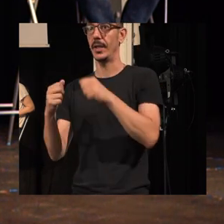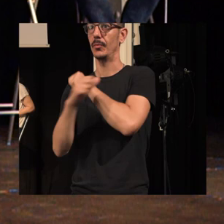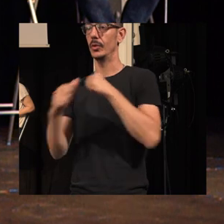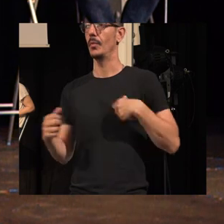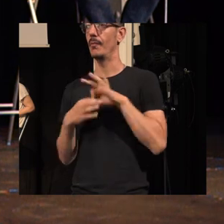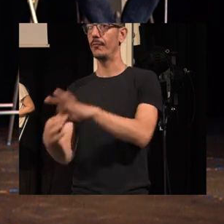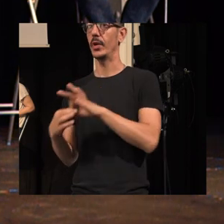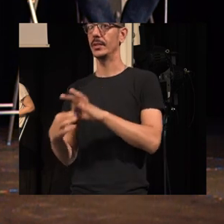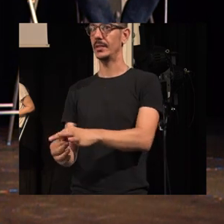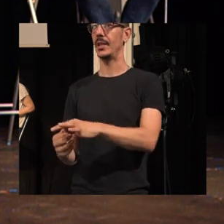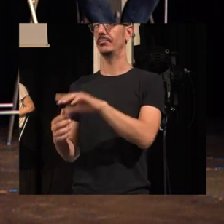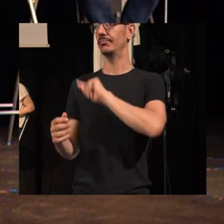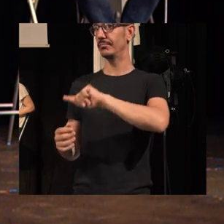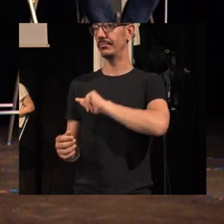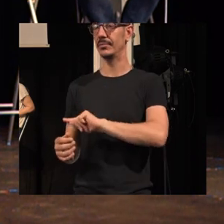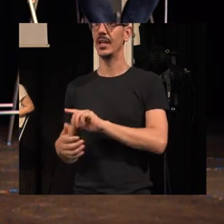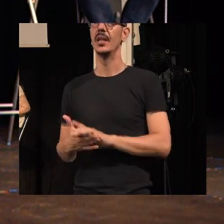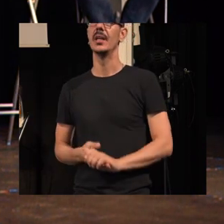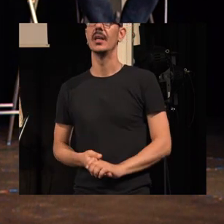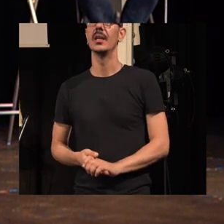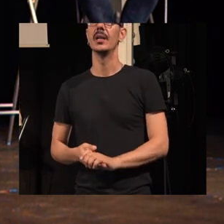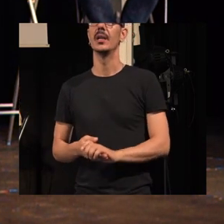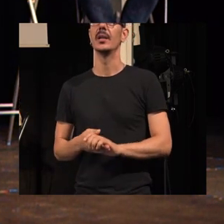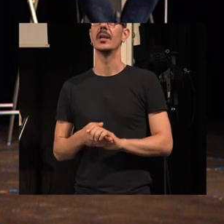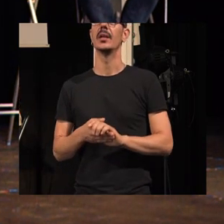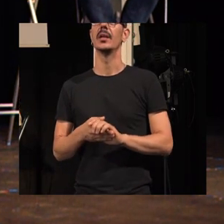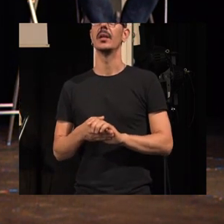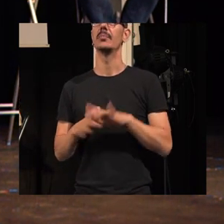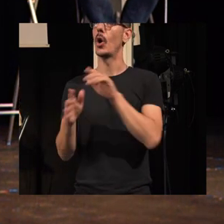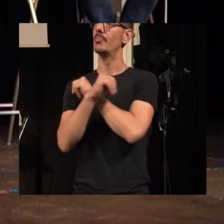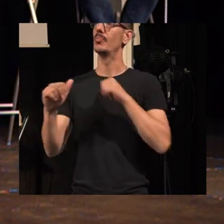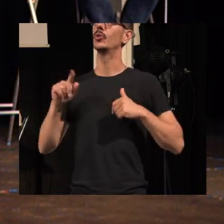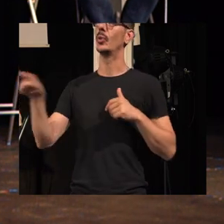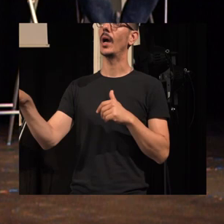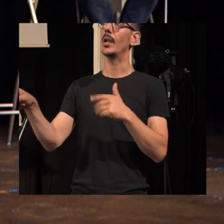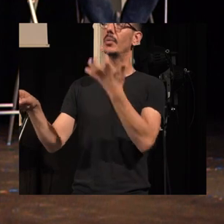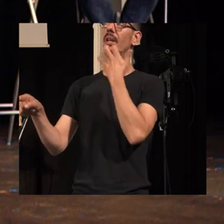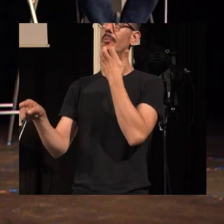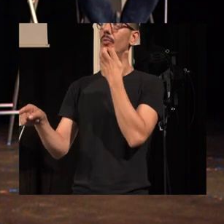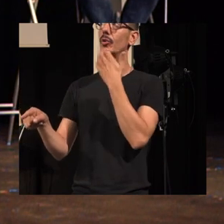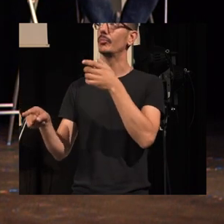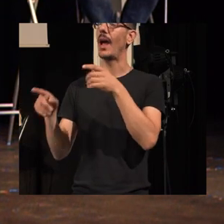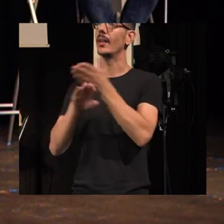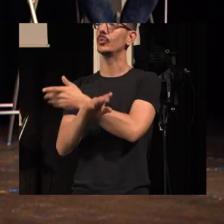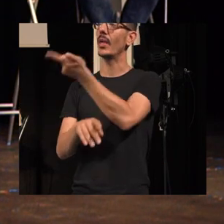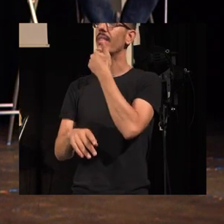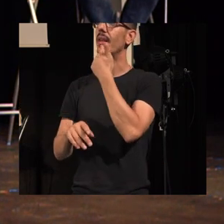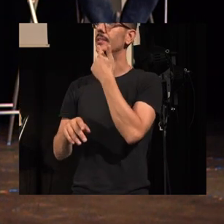esa, a diferencia de vosotros y vosotras, de mirar qué estamos haciendo aquí, tenemos muy